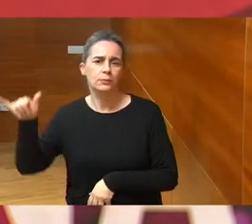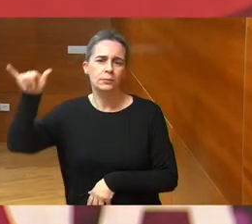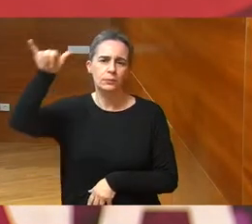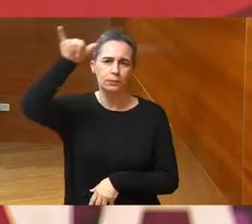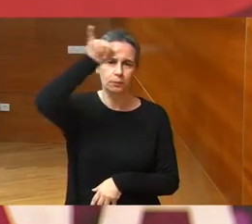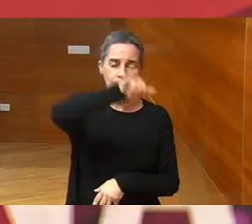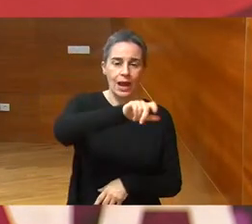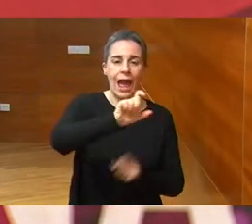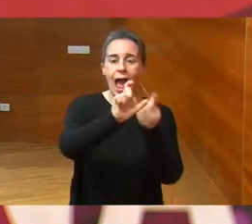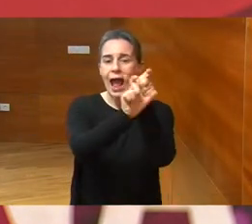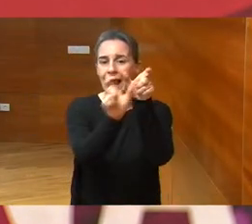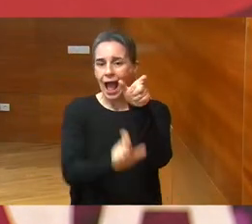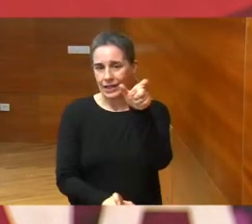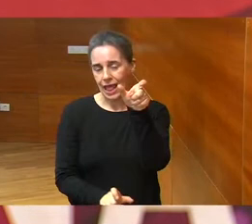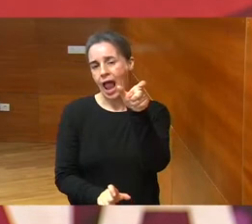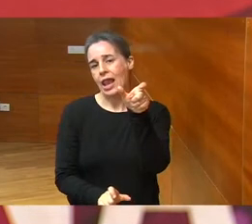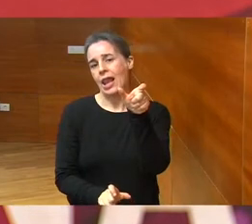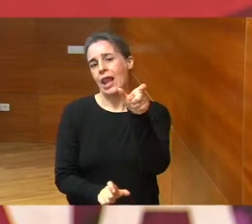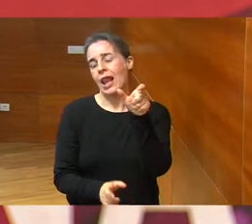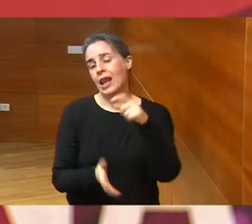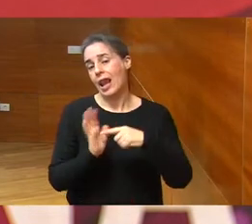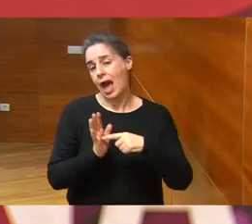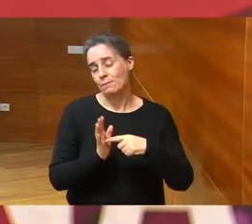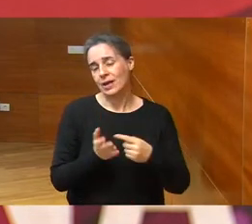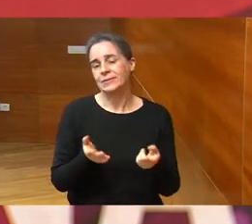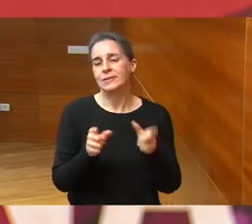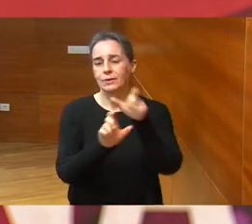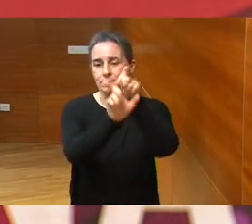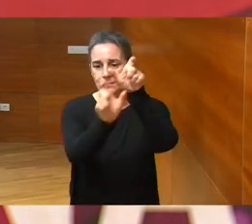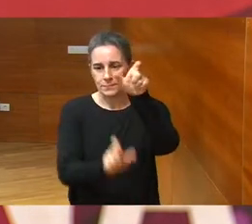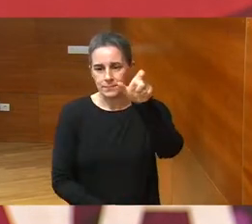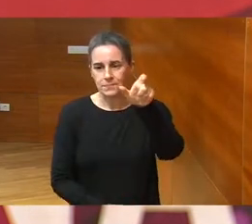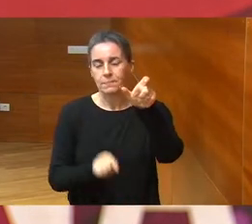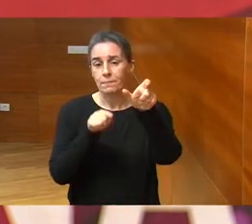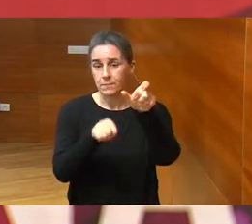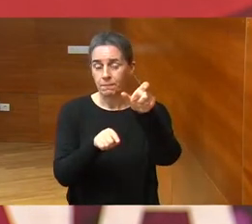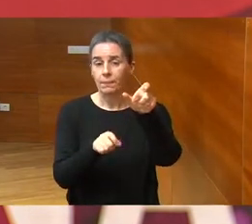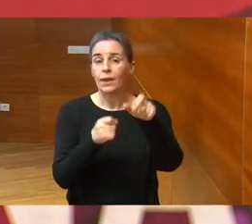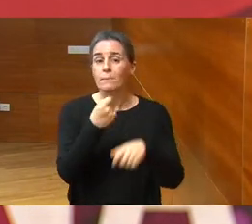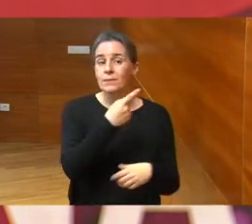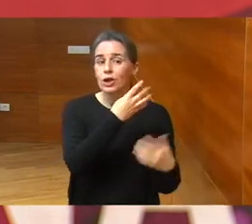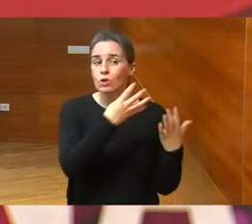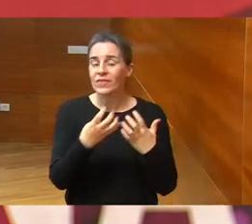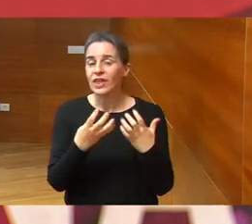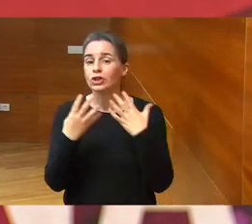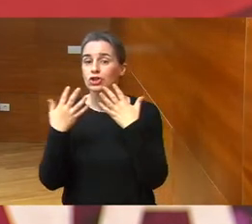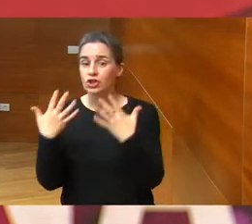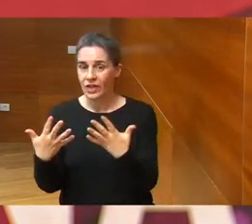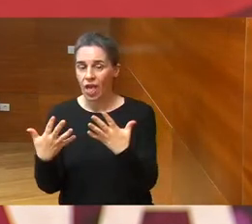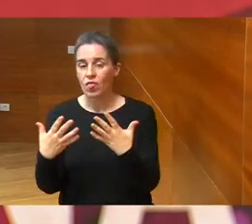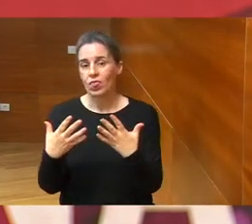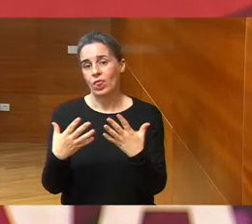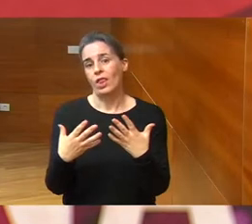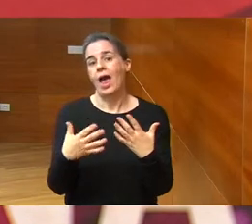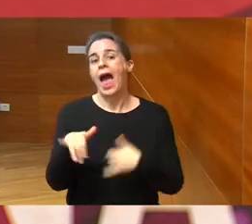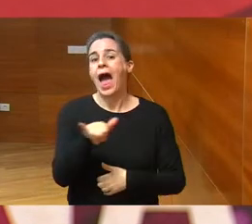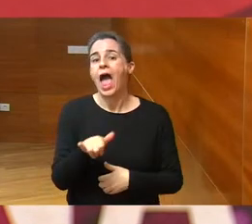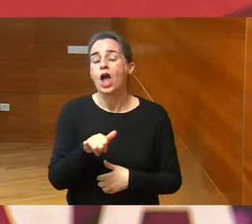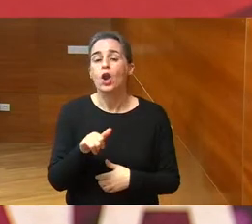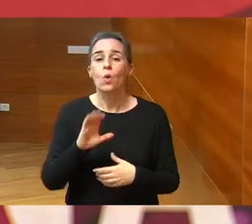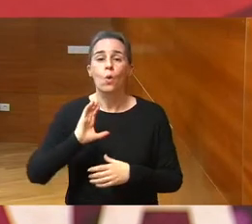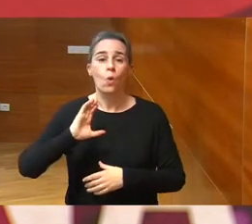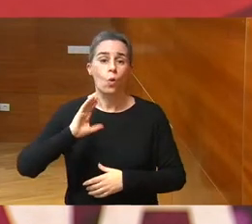o canal de Mancha y en 1910 aeroclub de Francia expide las primeras licencias de